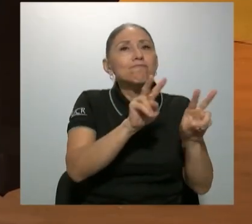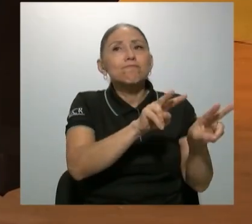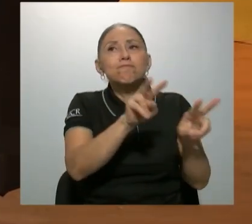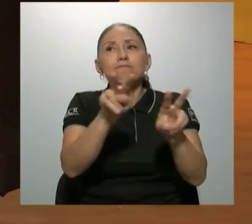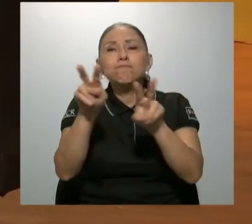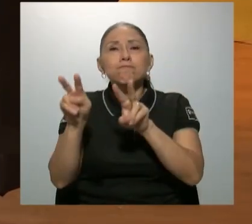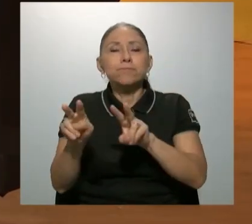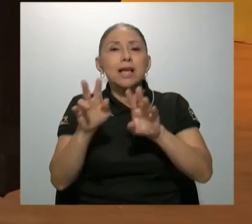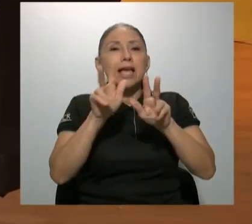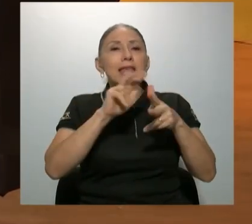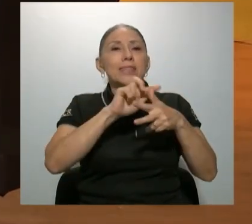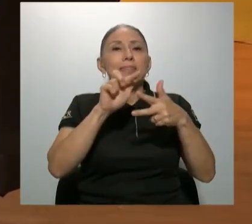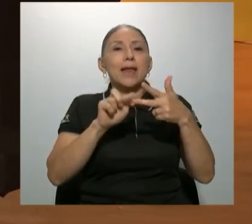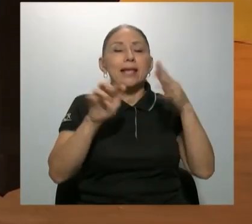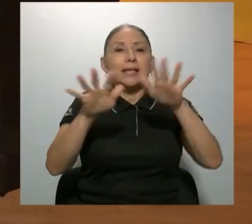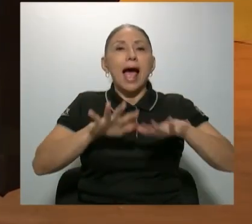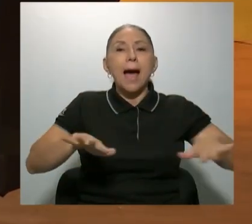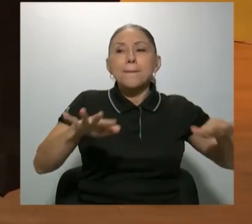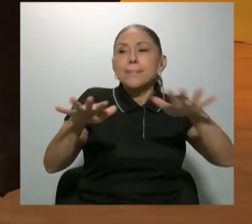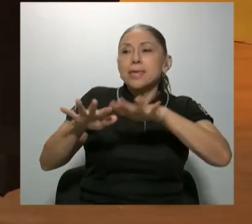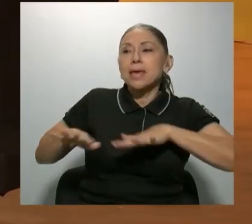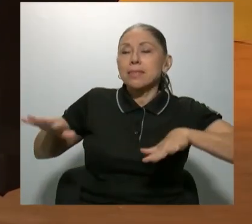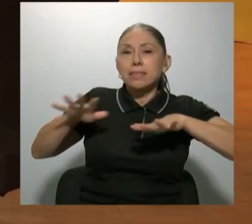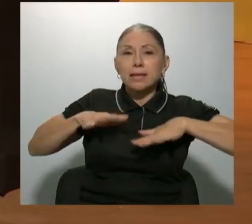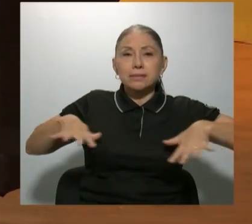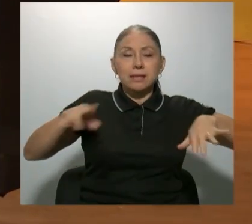naturales, y que